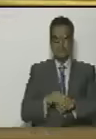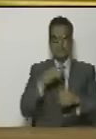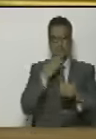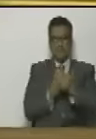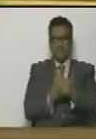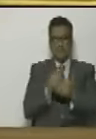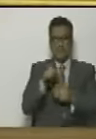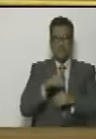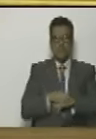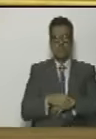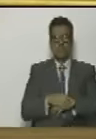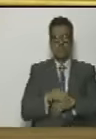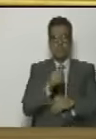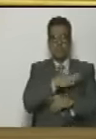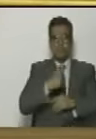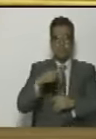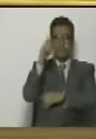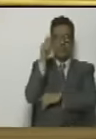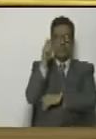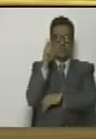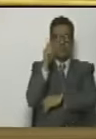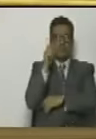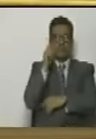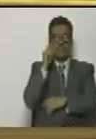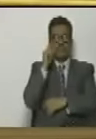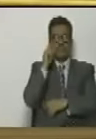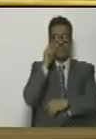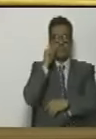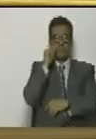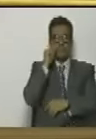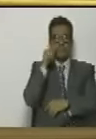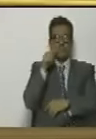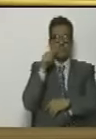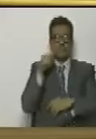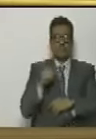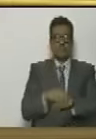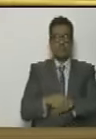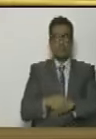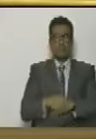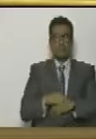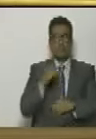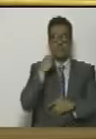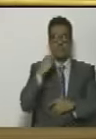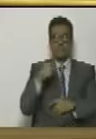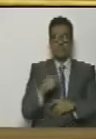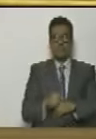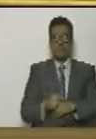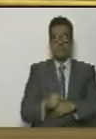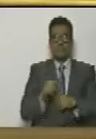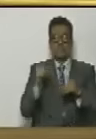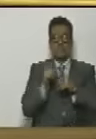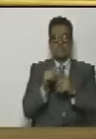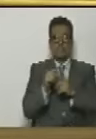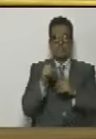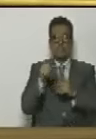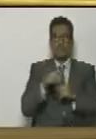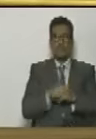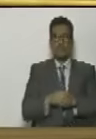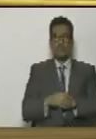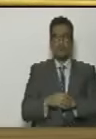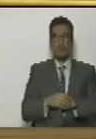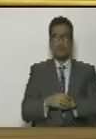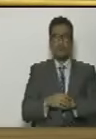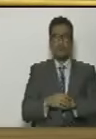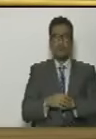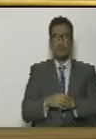Muchísimas gracias, querido diputado Giuseppe Alessandrello. Voy a dejar en el derecho de